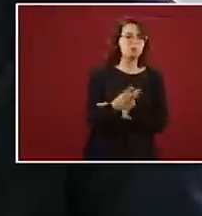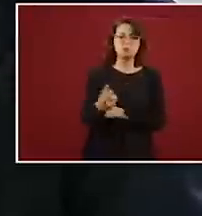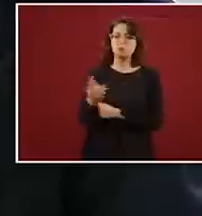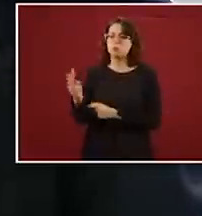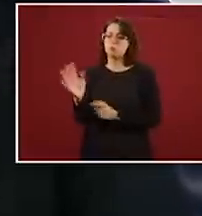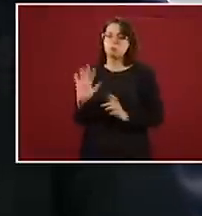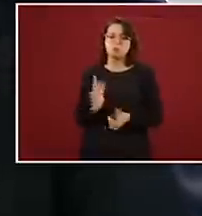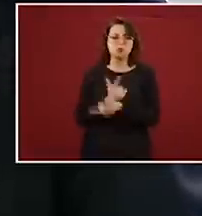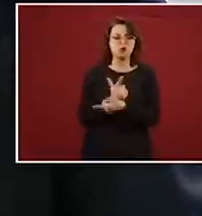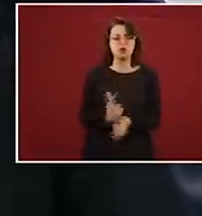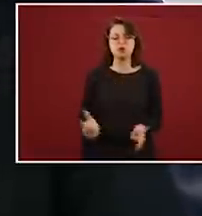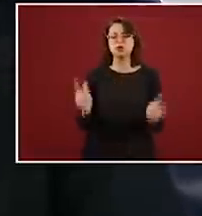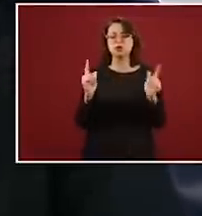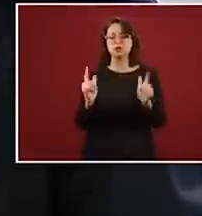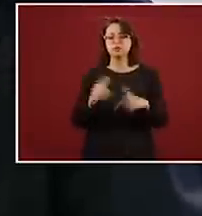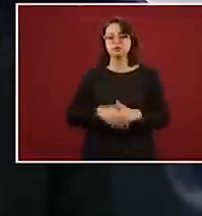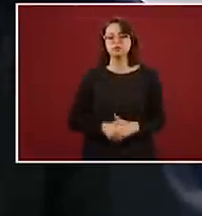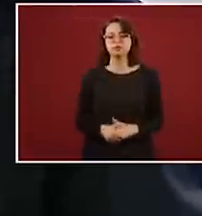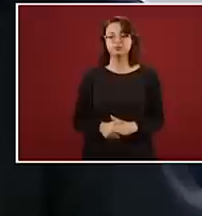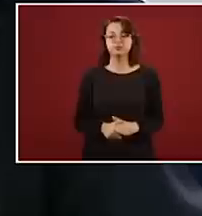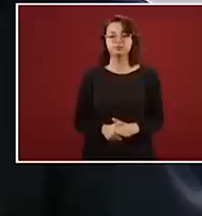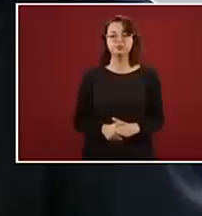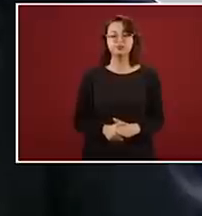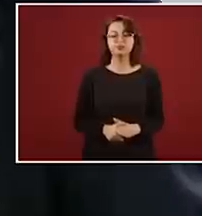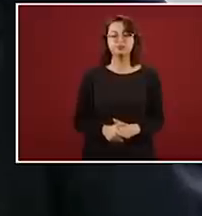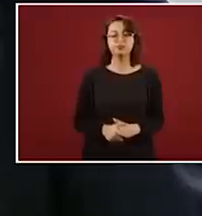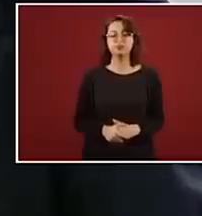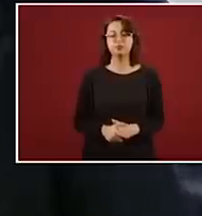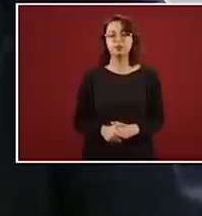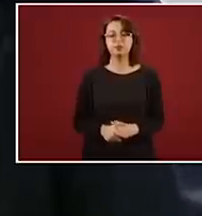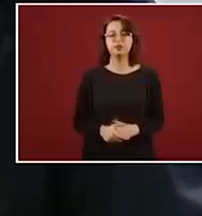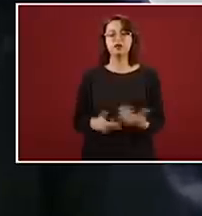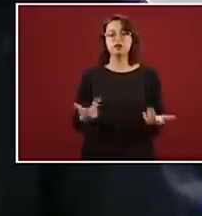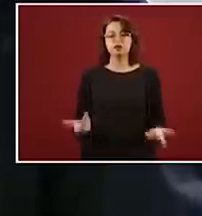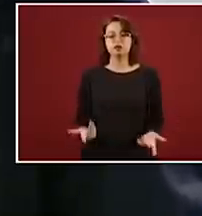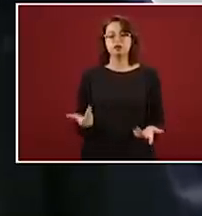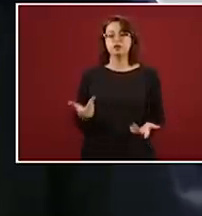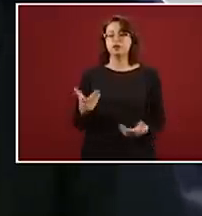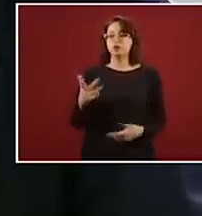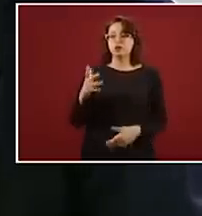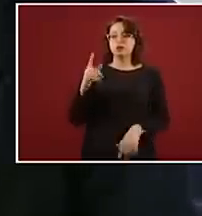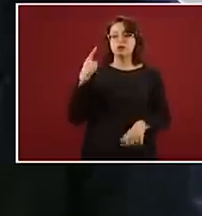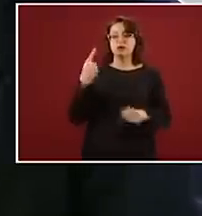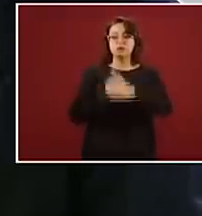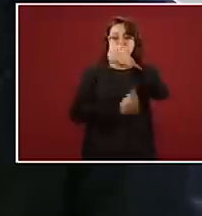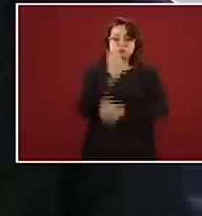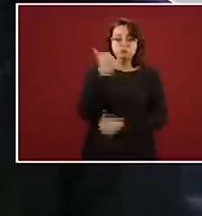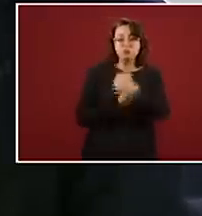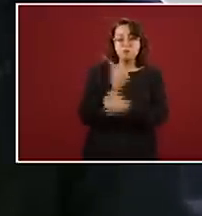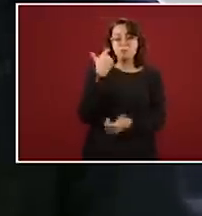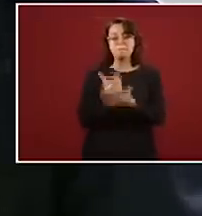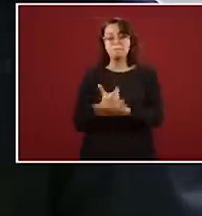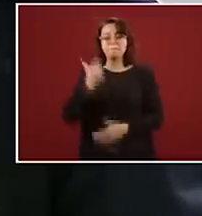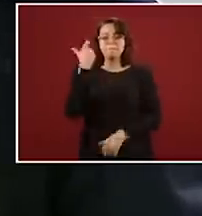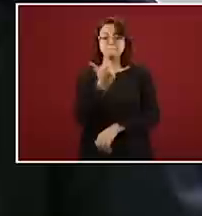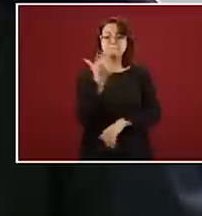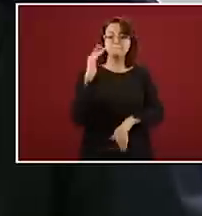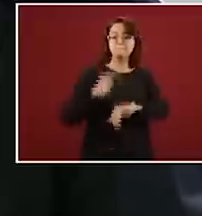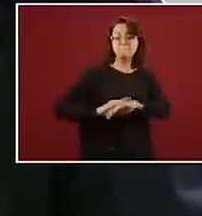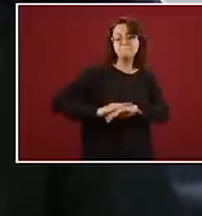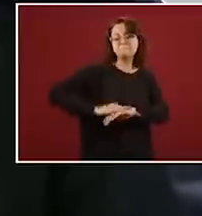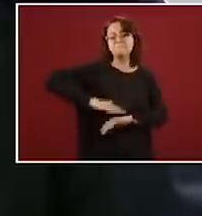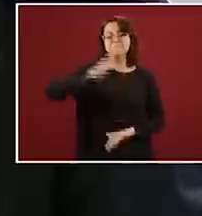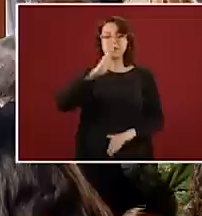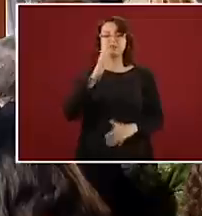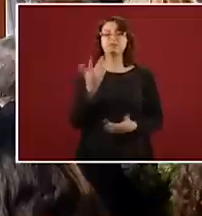aeronaves. Las aeronaves serán adjudicadas a quien presente la oferta más alta, considerando el valor mínimo